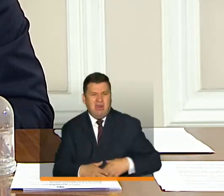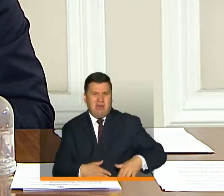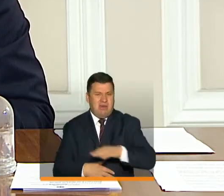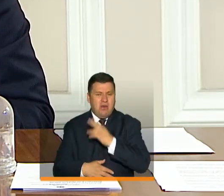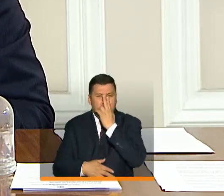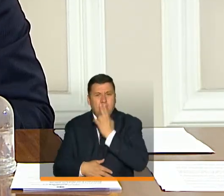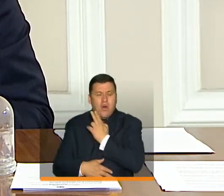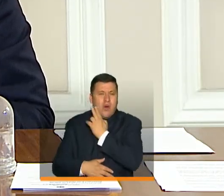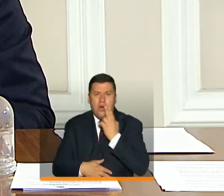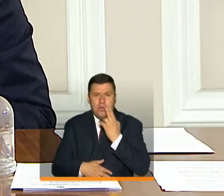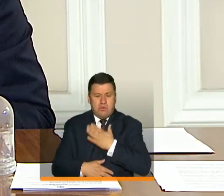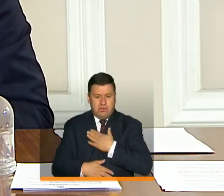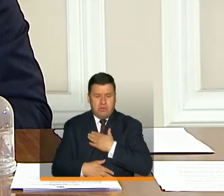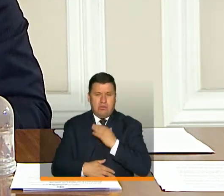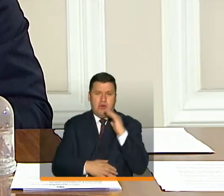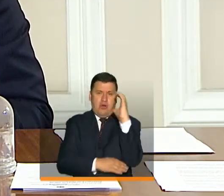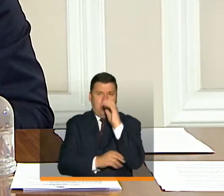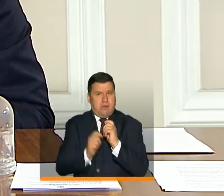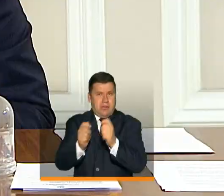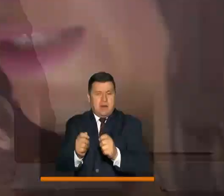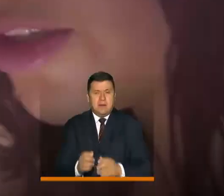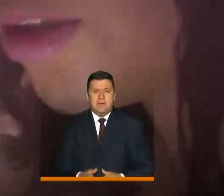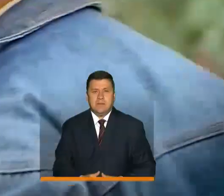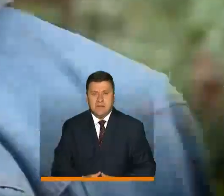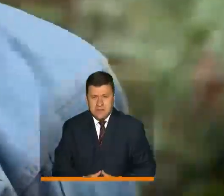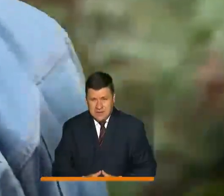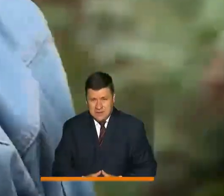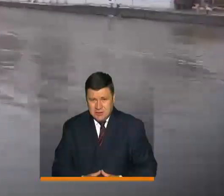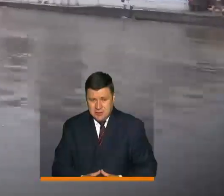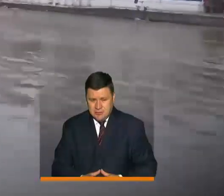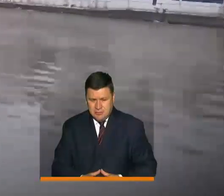este compromiso con nuestro país.